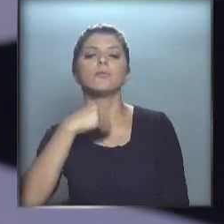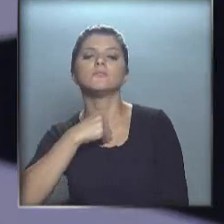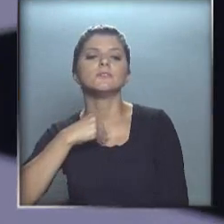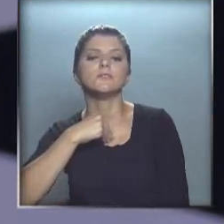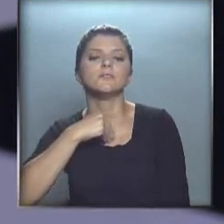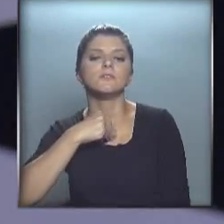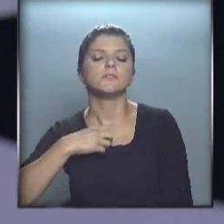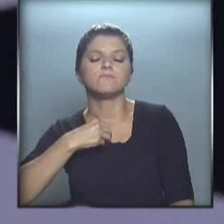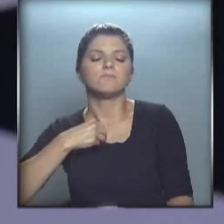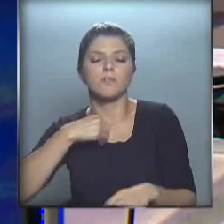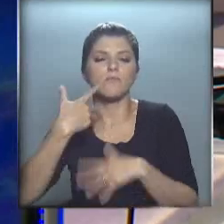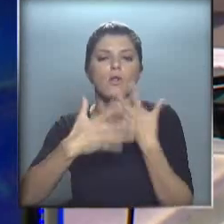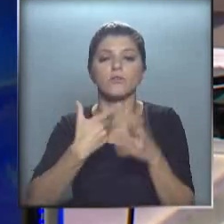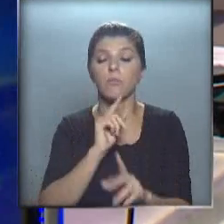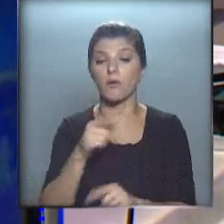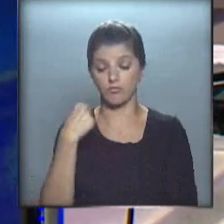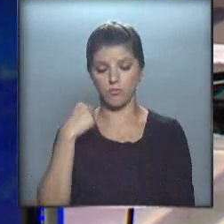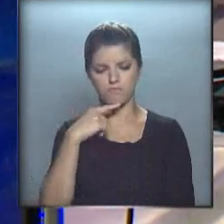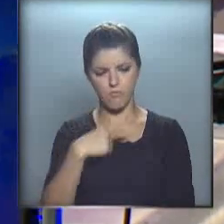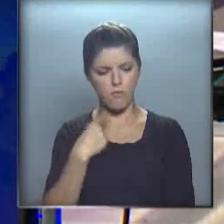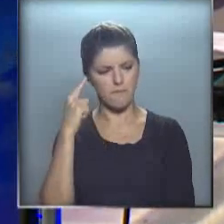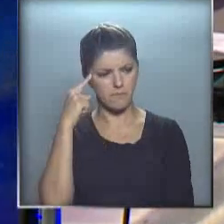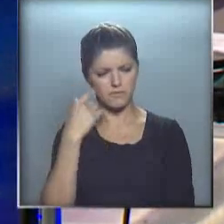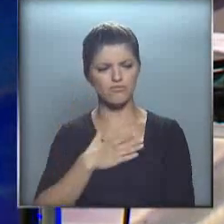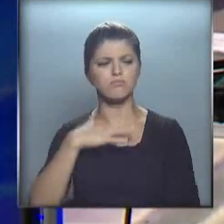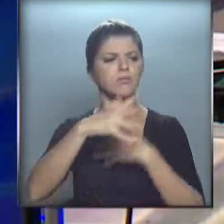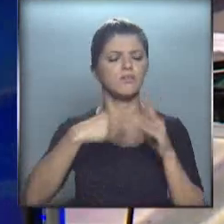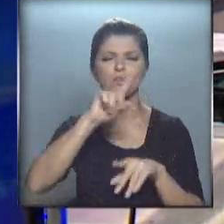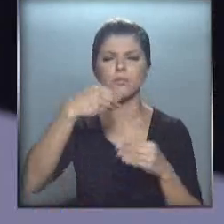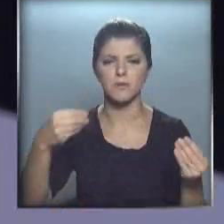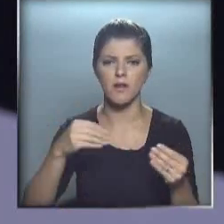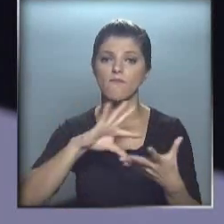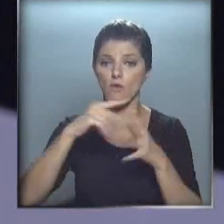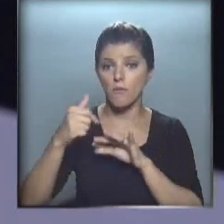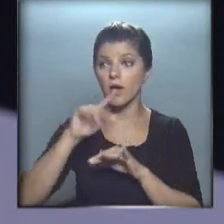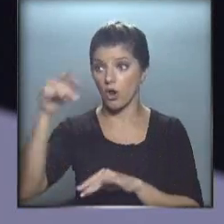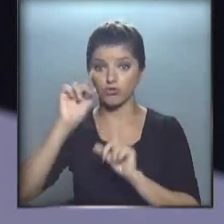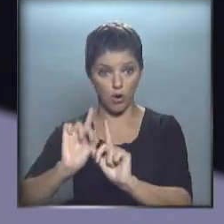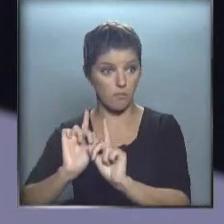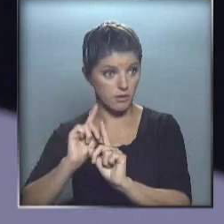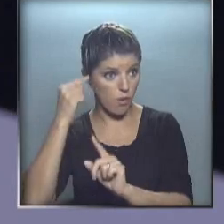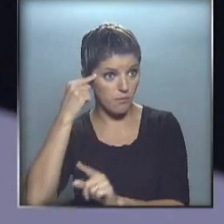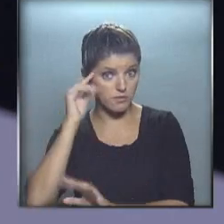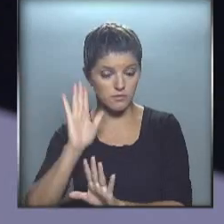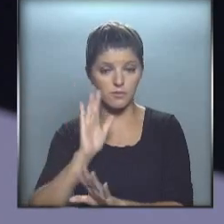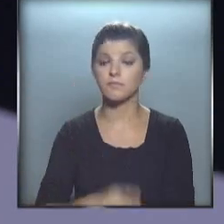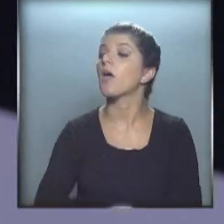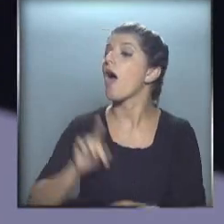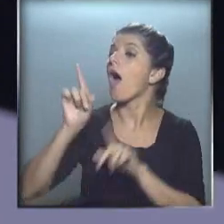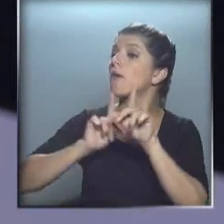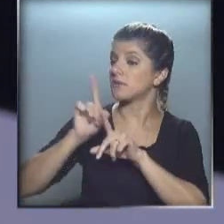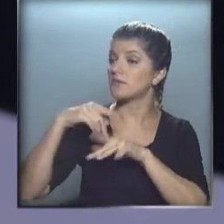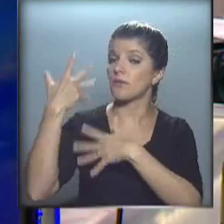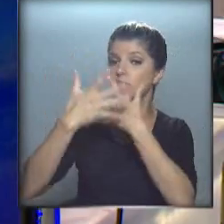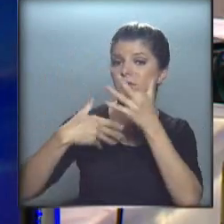violencia? Para pensarlo, porque por ahí cuando uno se pregunta qué te genera violencia, es la forma de... Por ahí le pasa al otro también eso. Algunas veces también hay violencia por el